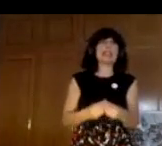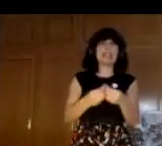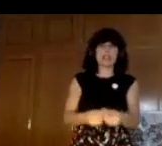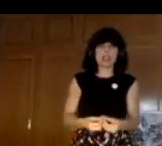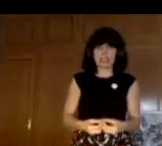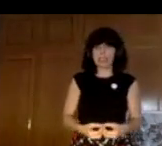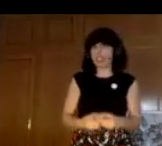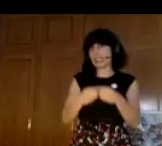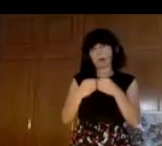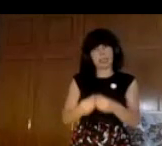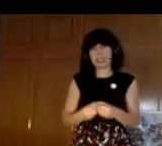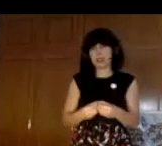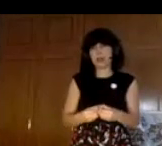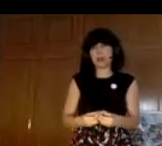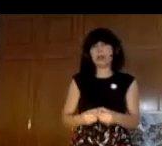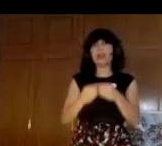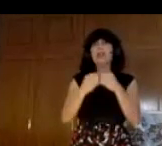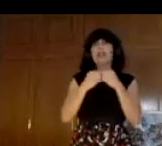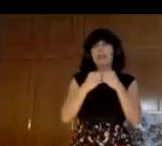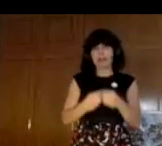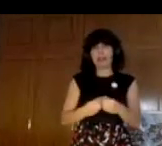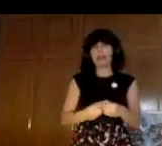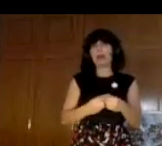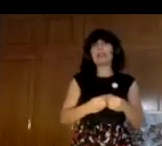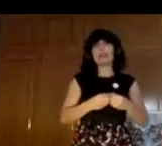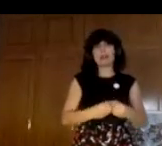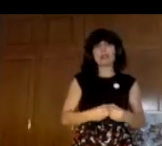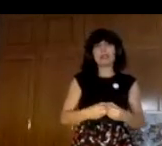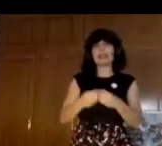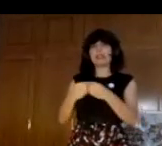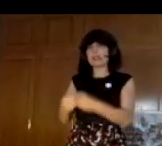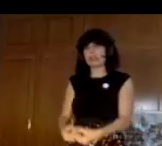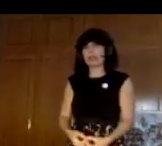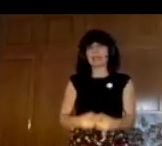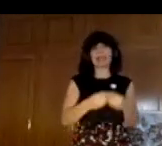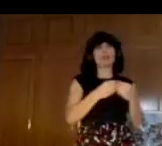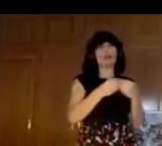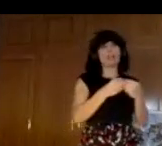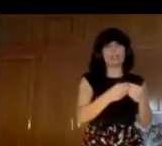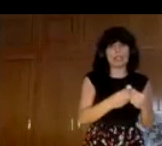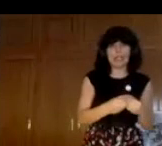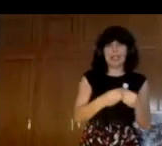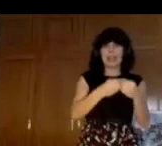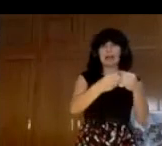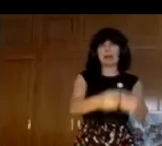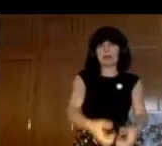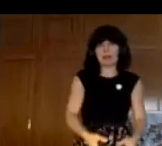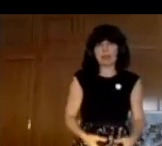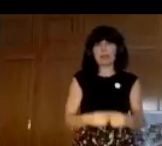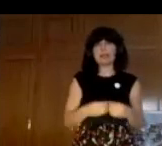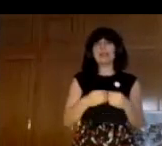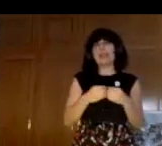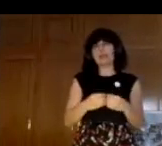hay gente aquí de organizaciones de cualquier sitio del mundo, de verdad, igual que es importante tener a gente investigando o a gente